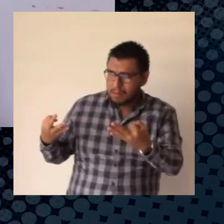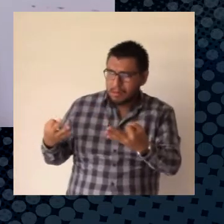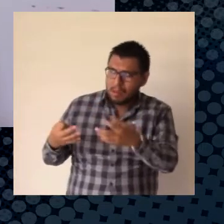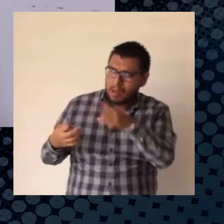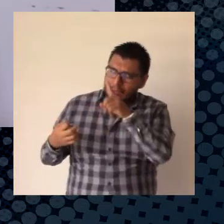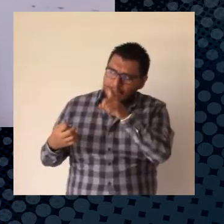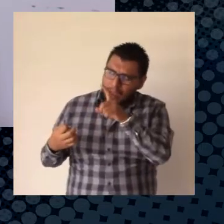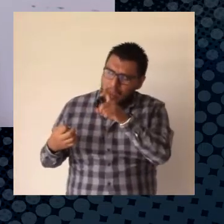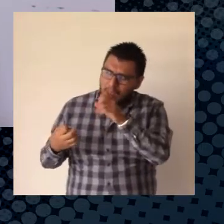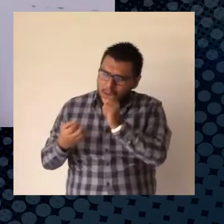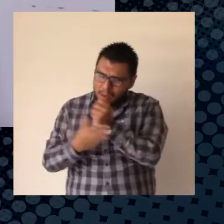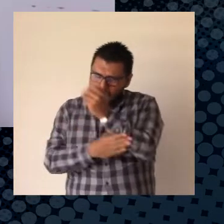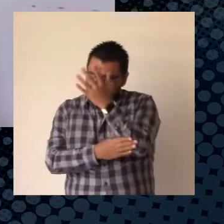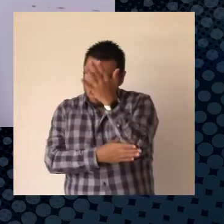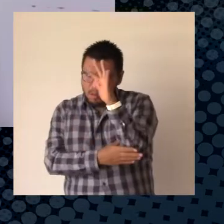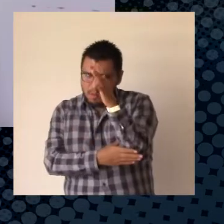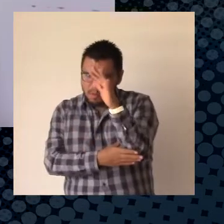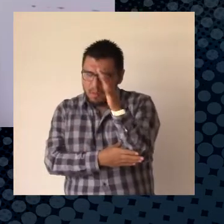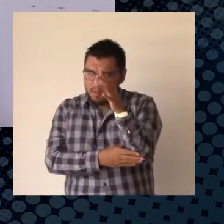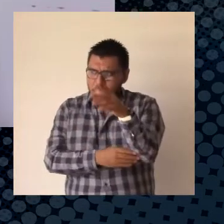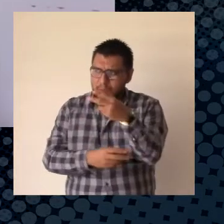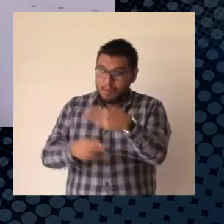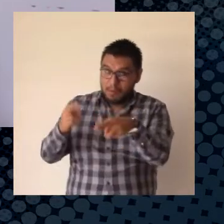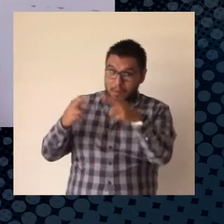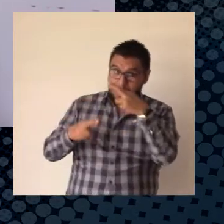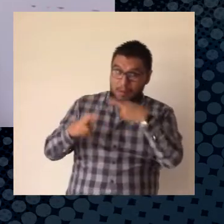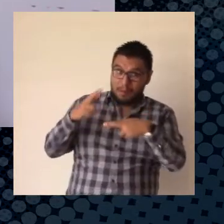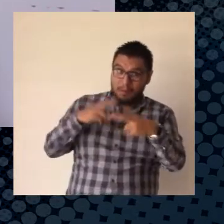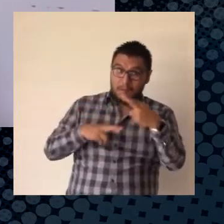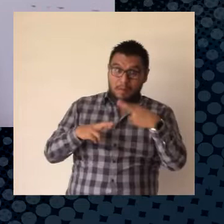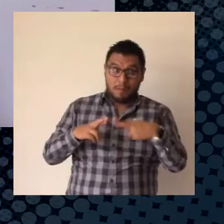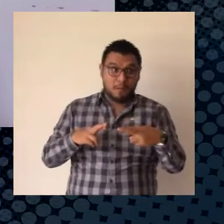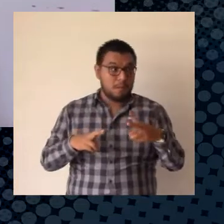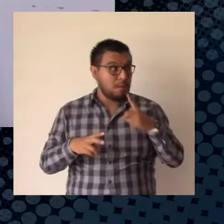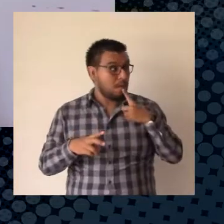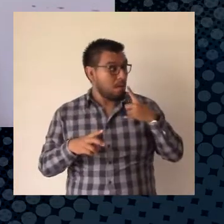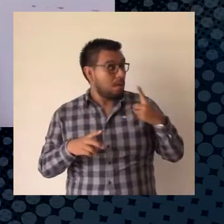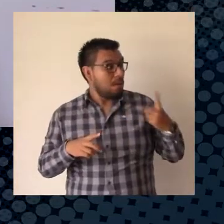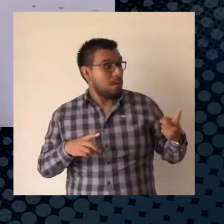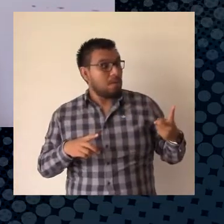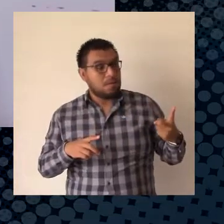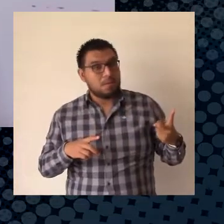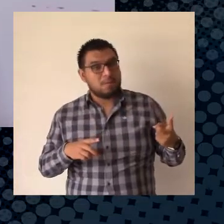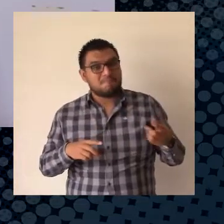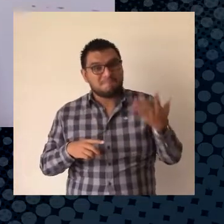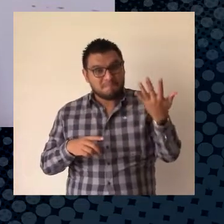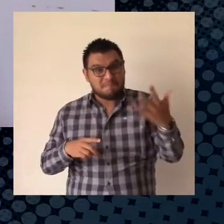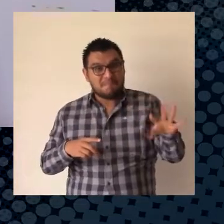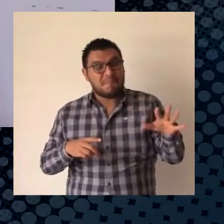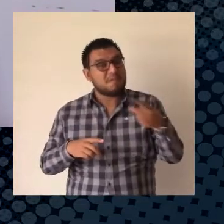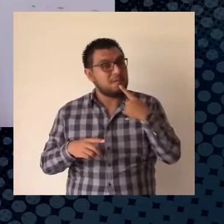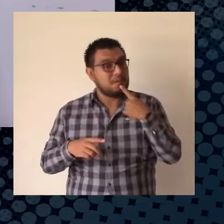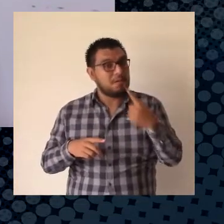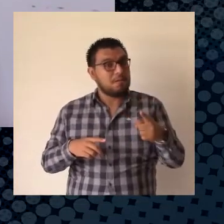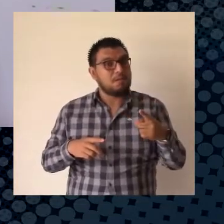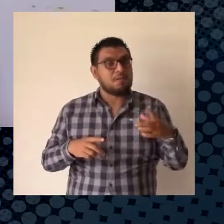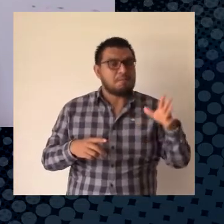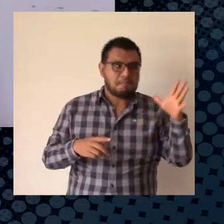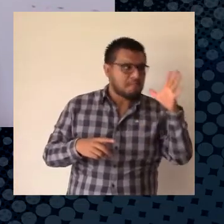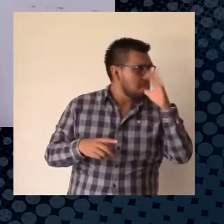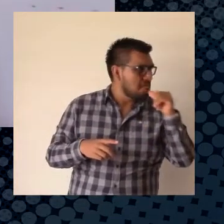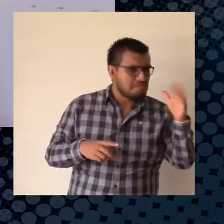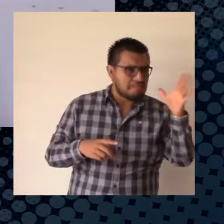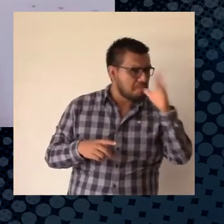agua, viendo todo, regresan y traen un informe. 10 de ellos dicen, no podemos, no